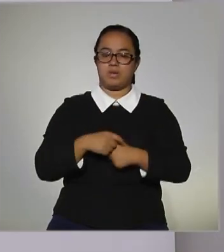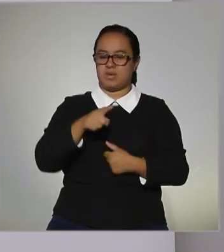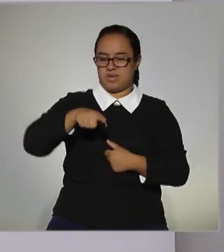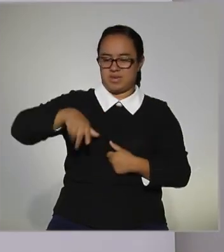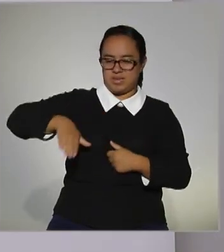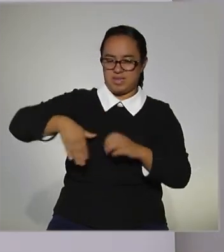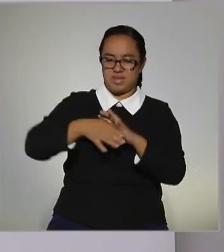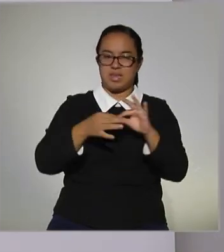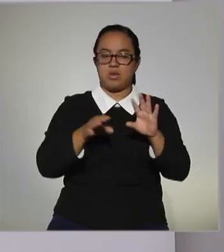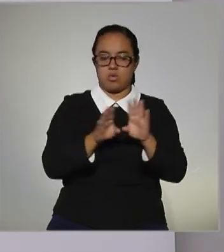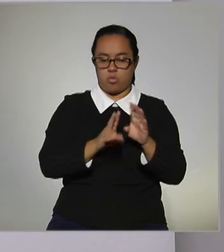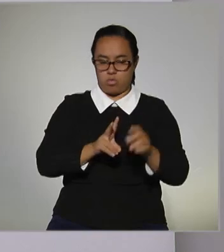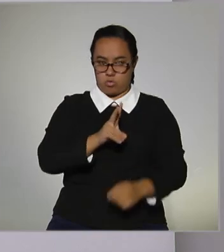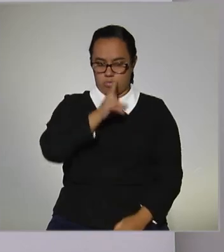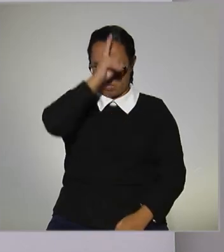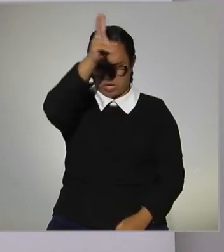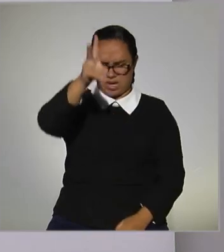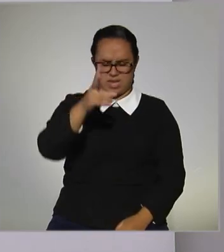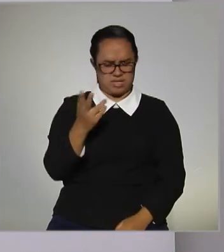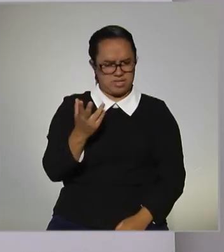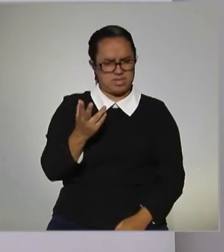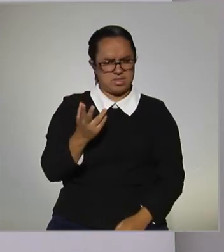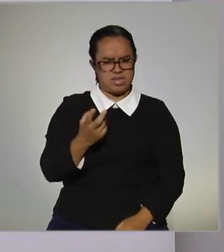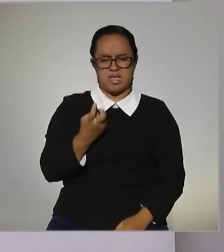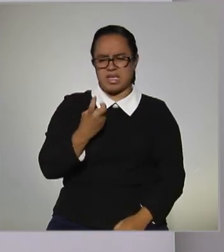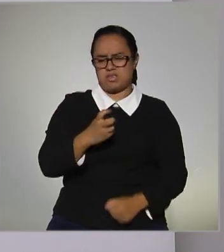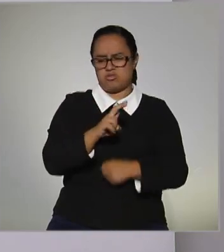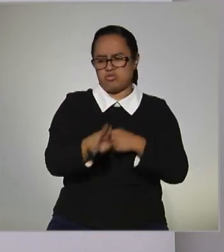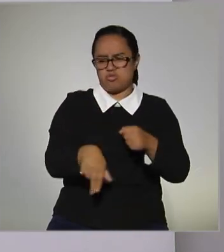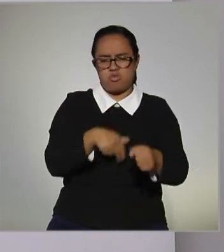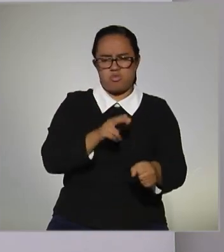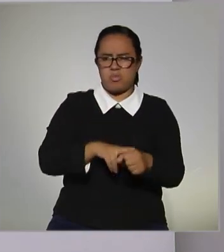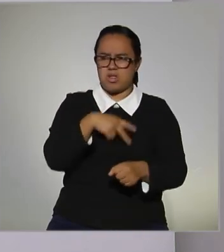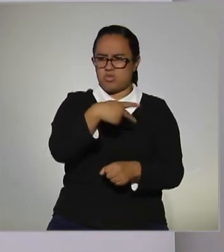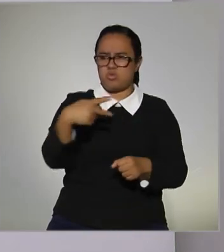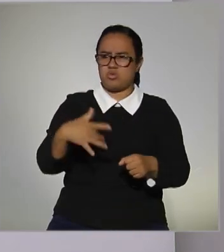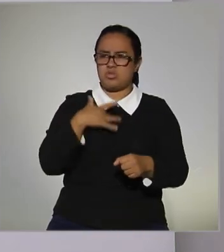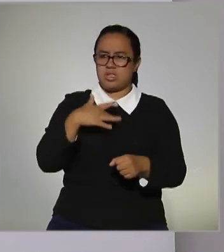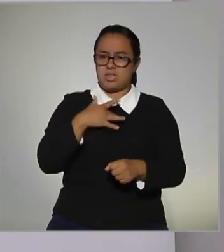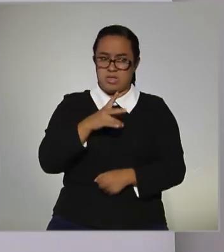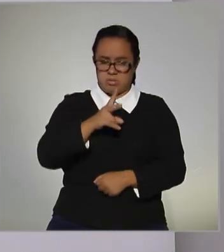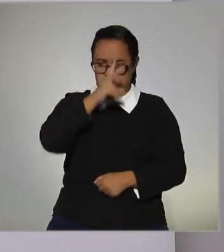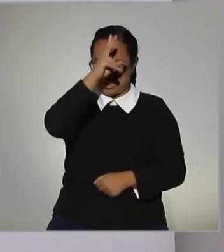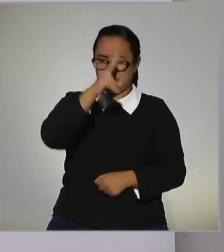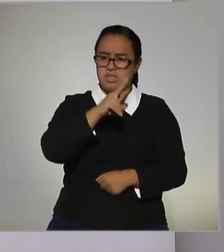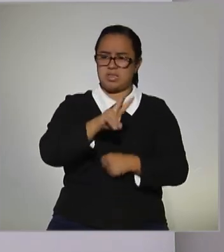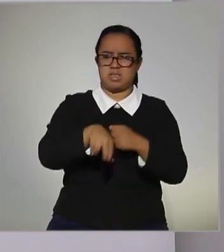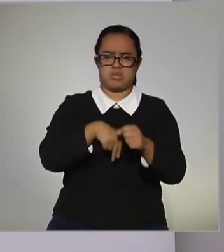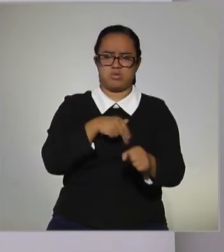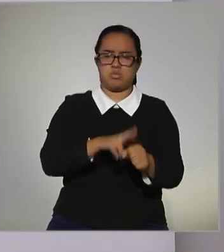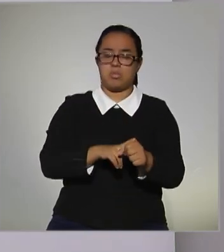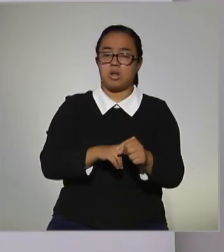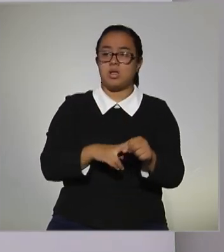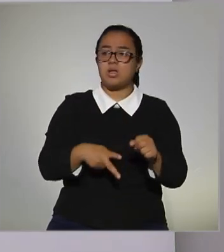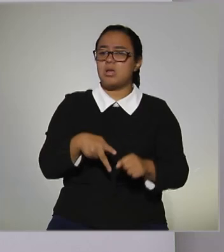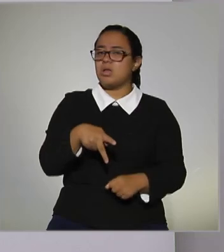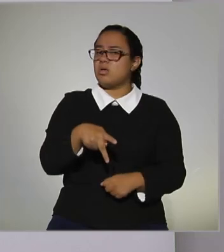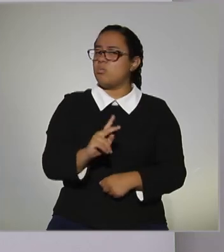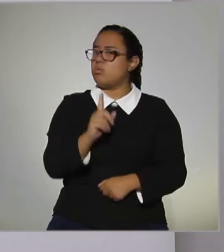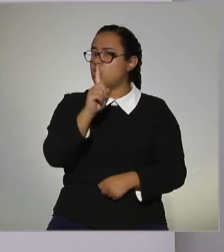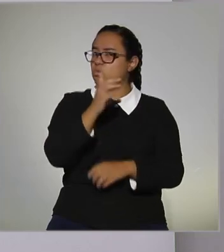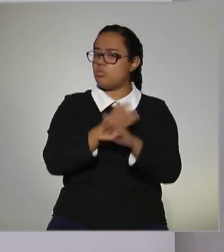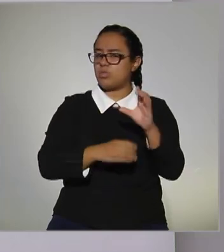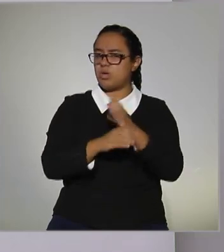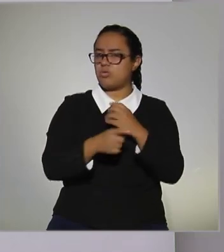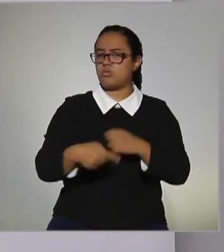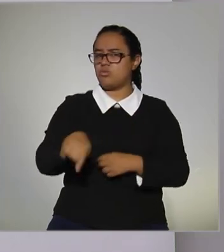mencionaban el tema de la venganza, por ejemplo. Es natural que tengas estos sentimientos de venganza. Sin embargo, algo que sí debemos de tomar en